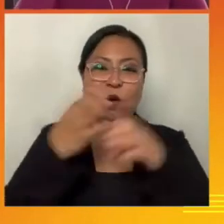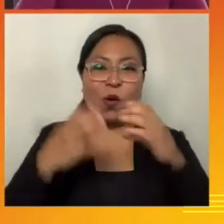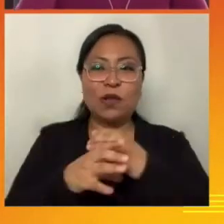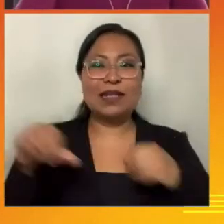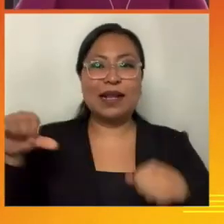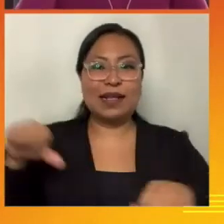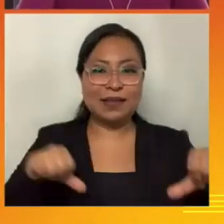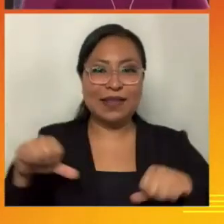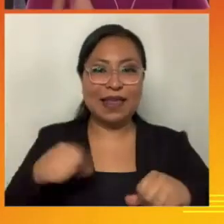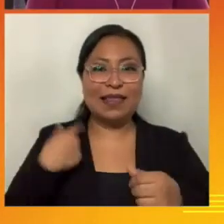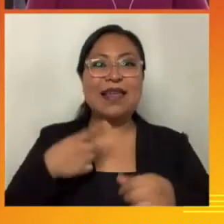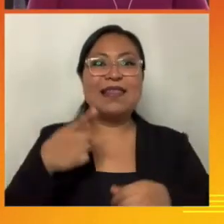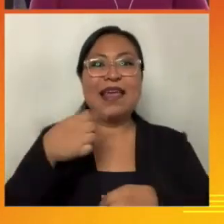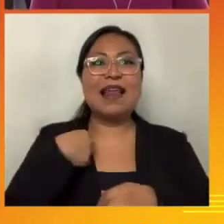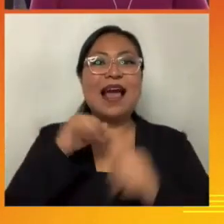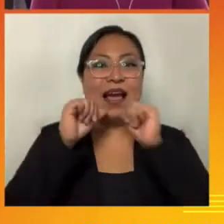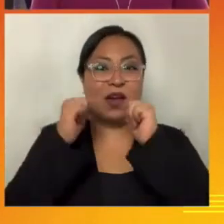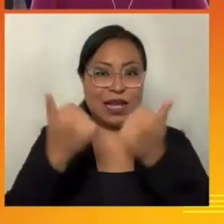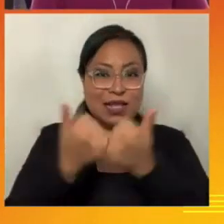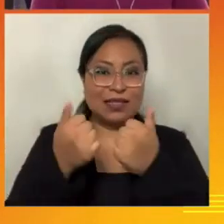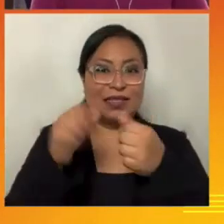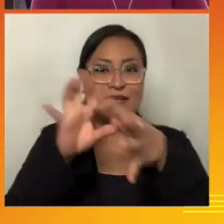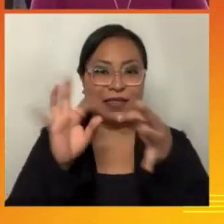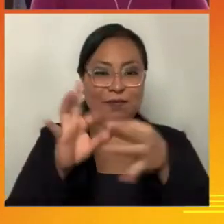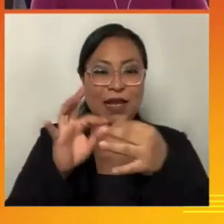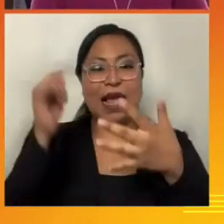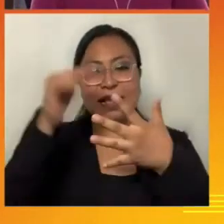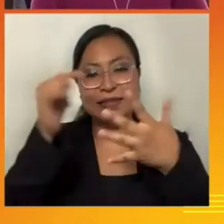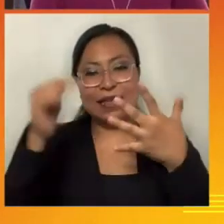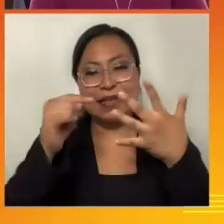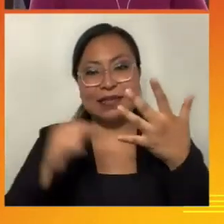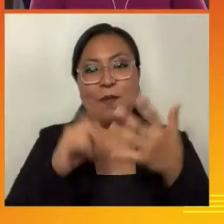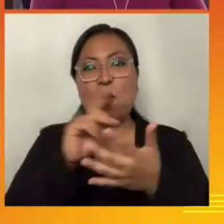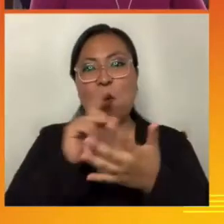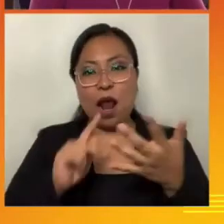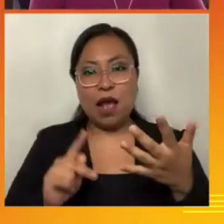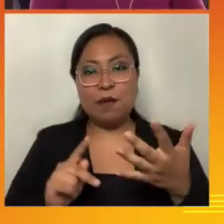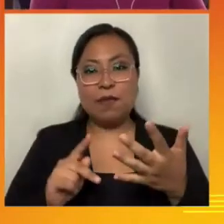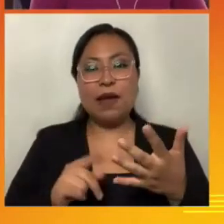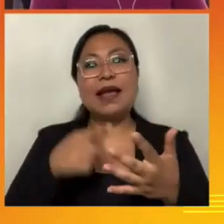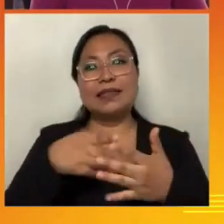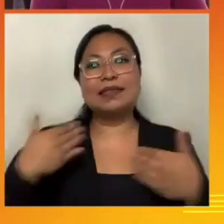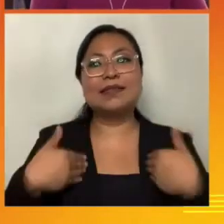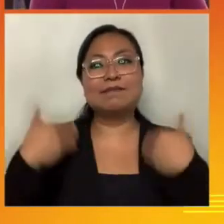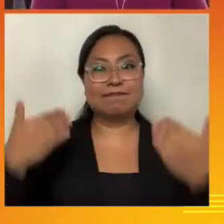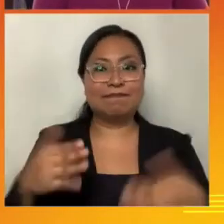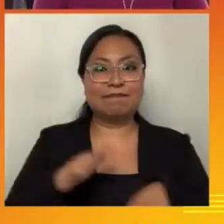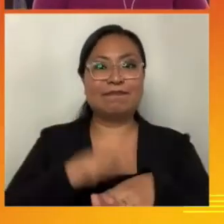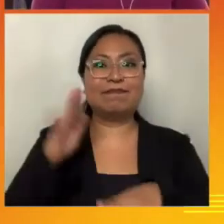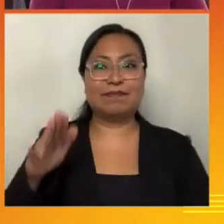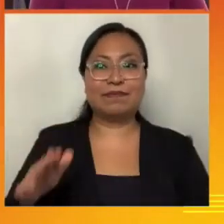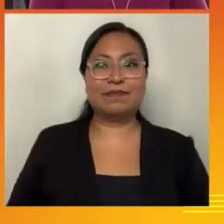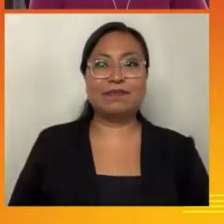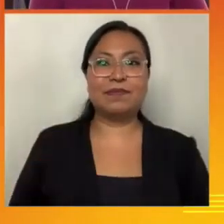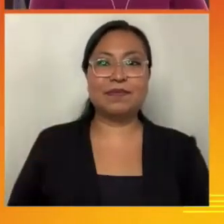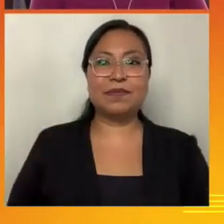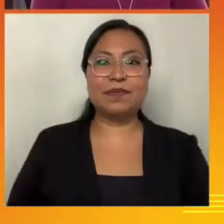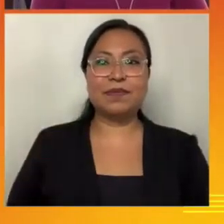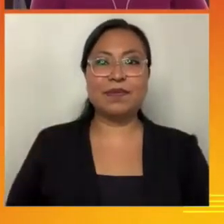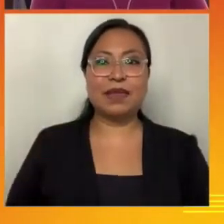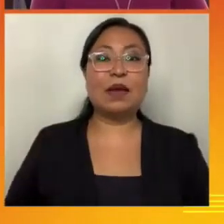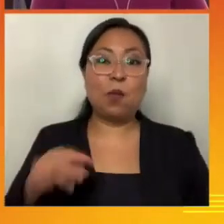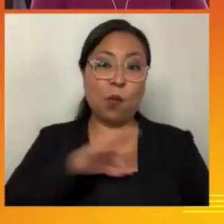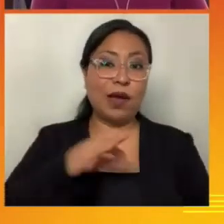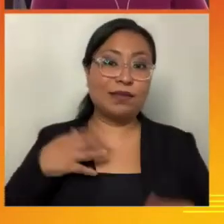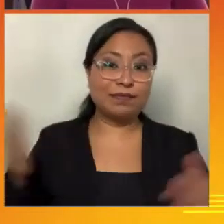en las organizaciones, pues esto es un recurso muy valioso que da confianza y que anima o no al